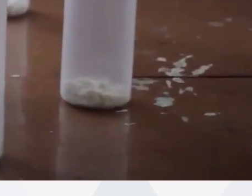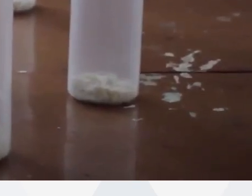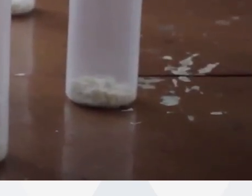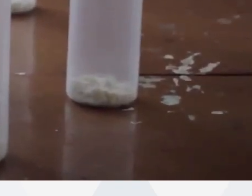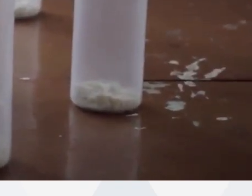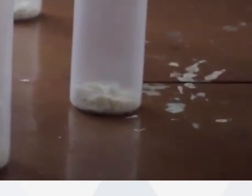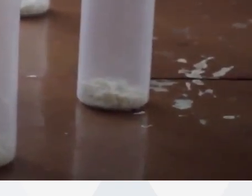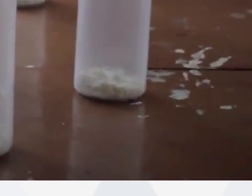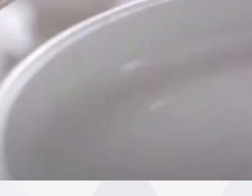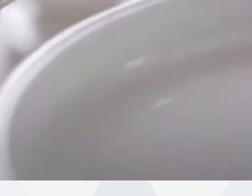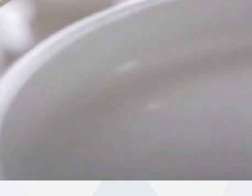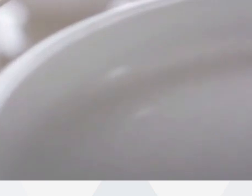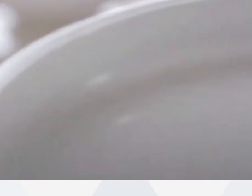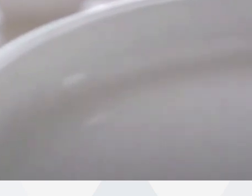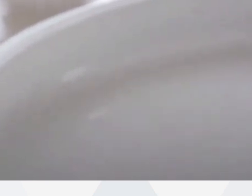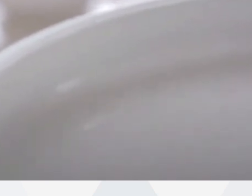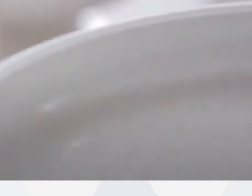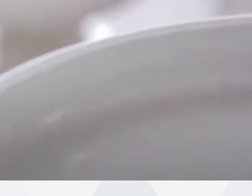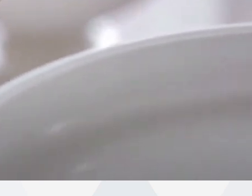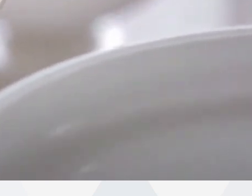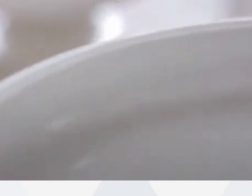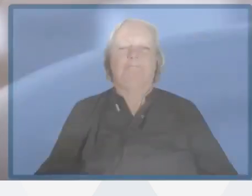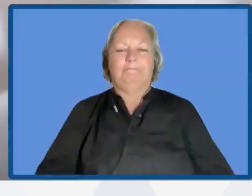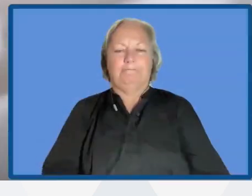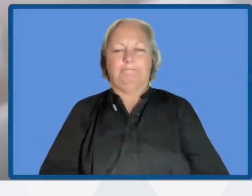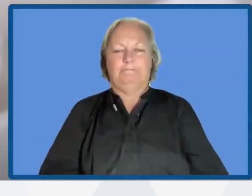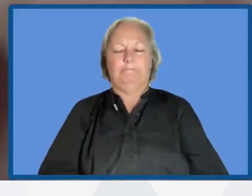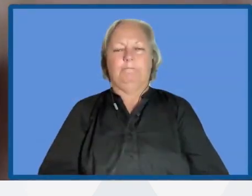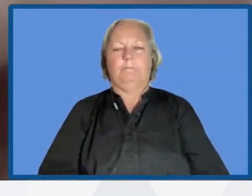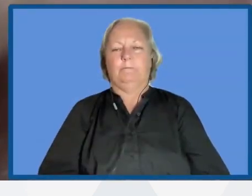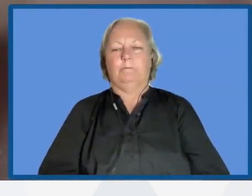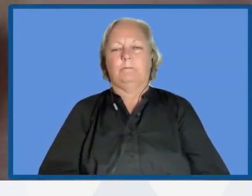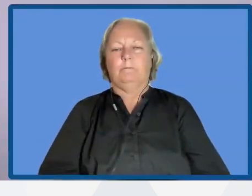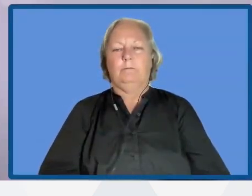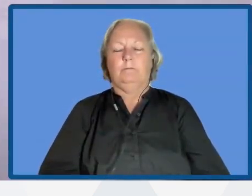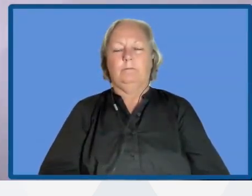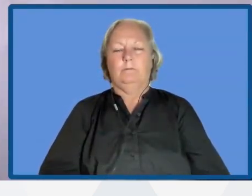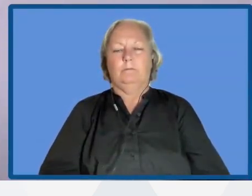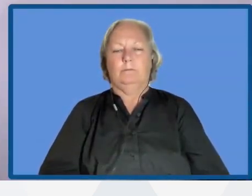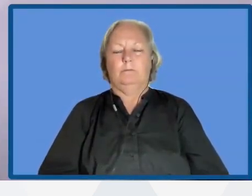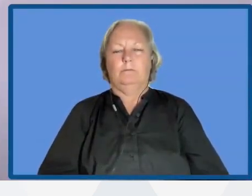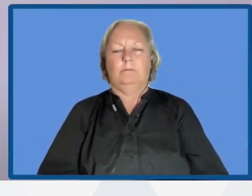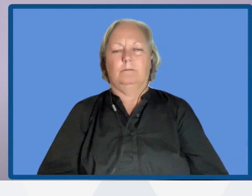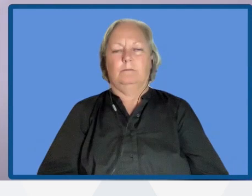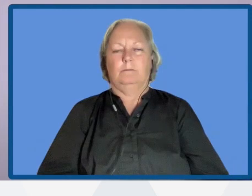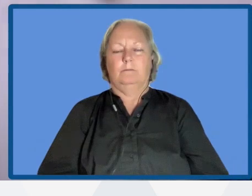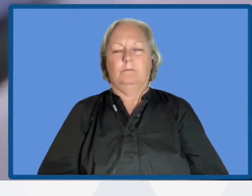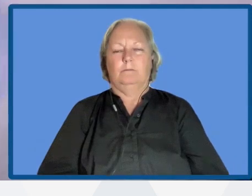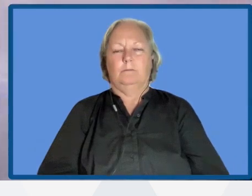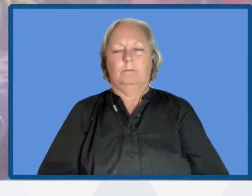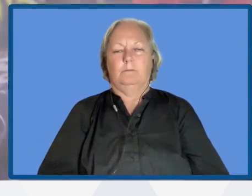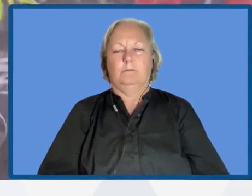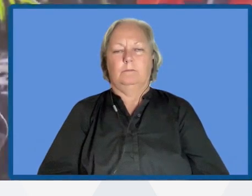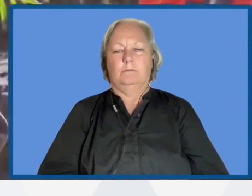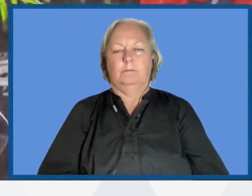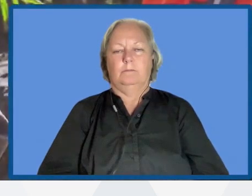y también ahora estamos agregando el clima, ¿no? Si el cielo está despejado. Sirvió para estar